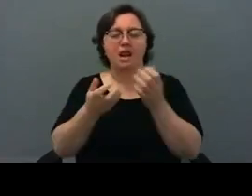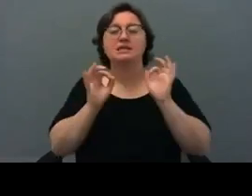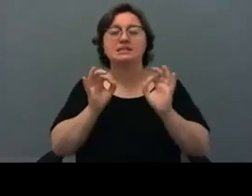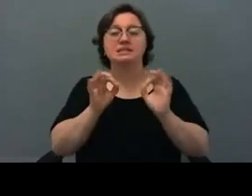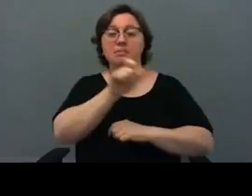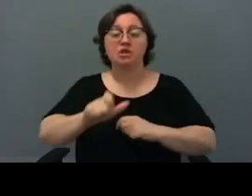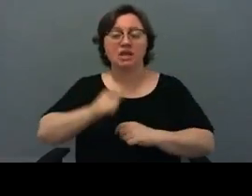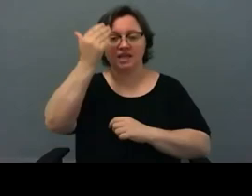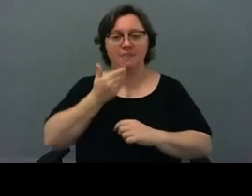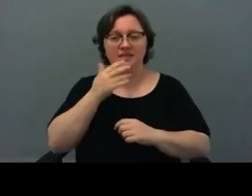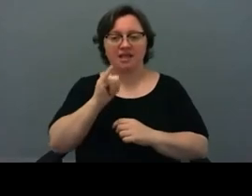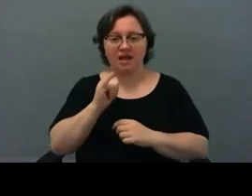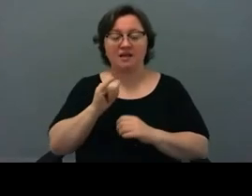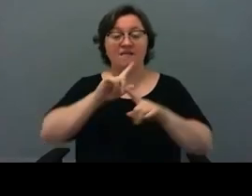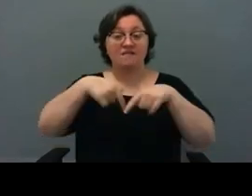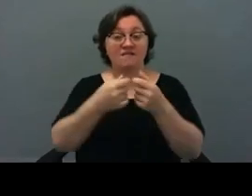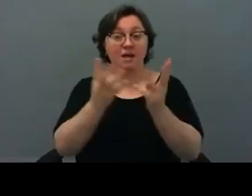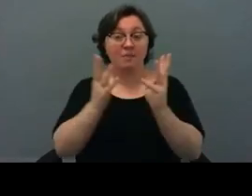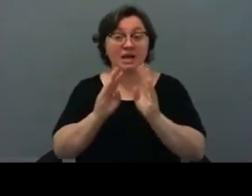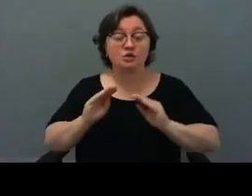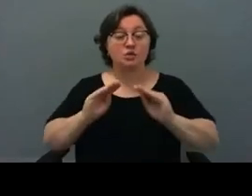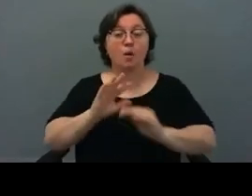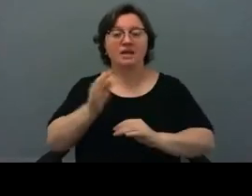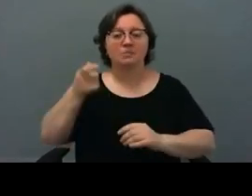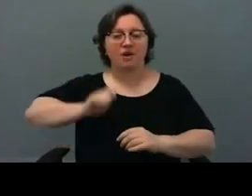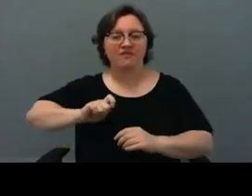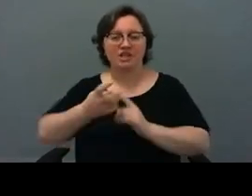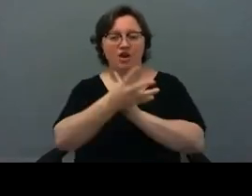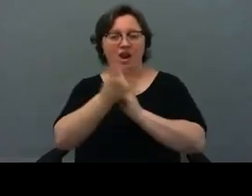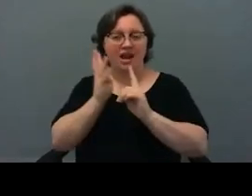personas con parálisis cerebral, sus familias y profesionales.